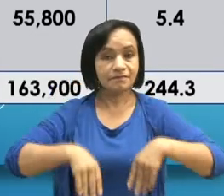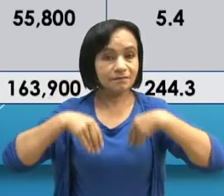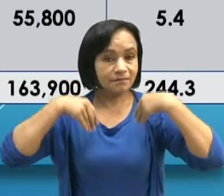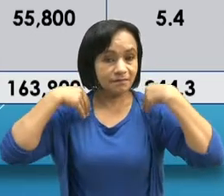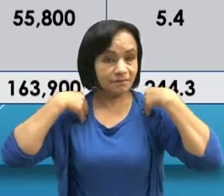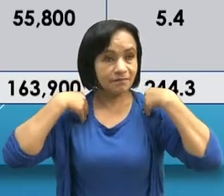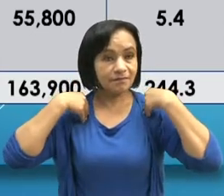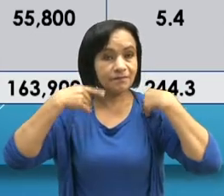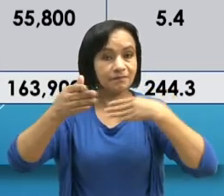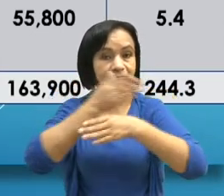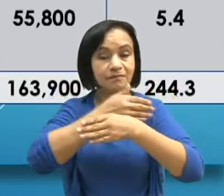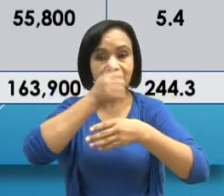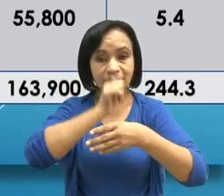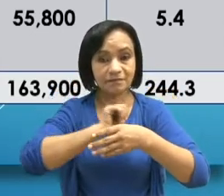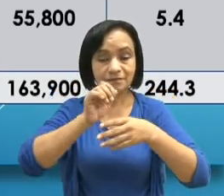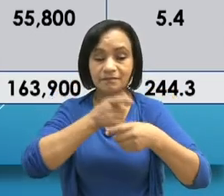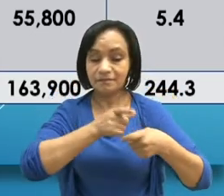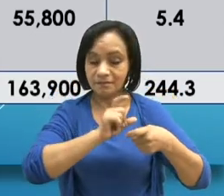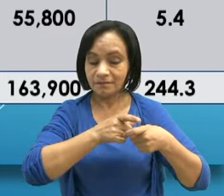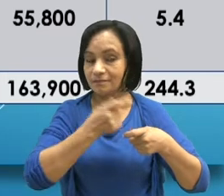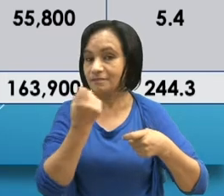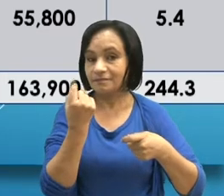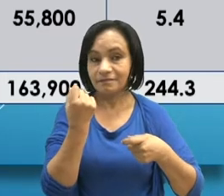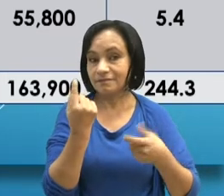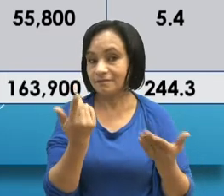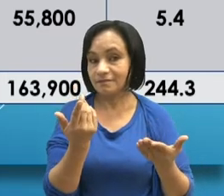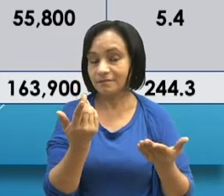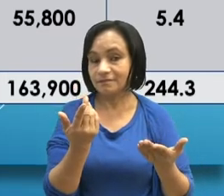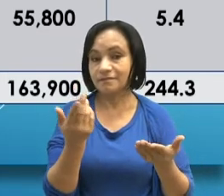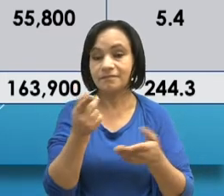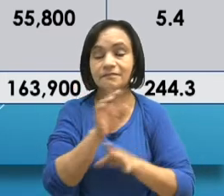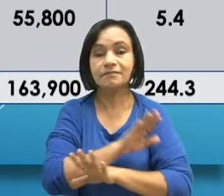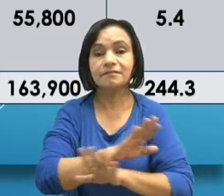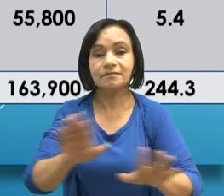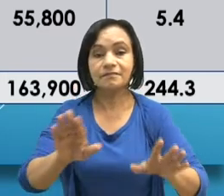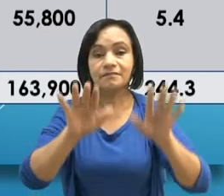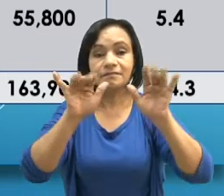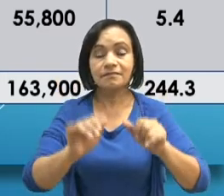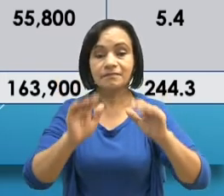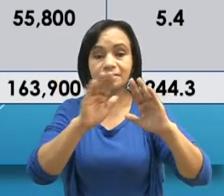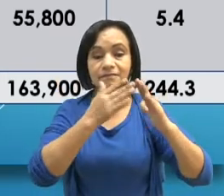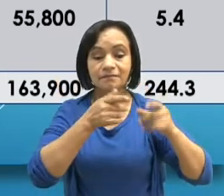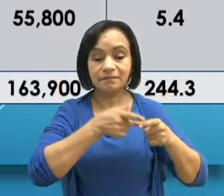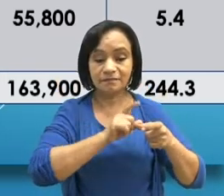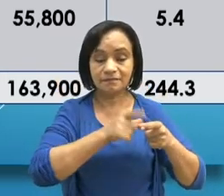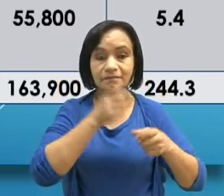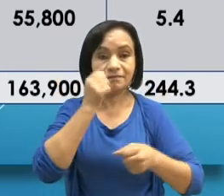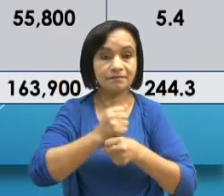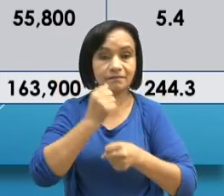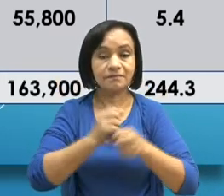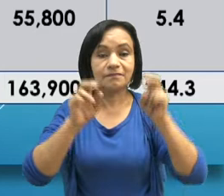recordemos, teníamos agua potable, pero no teníamos alcantarillado sanitario. El sistema fue finalizado. Lo que estamos ahora trabajando es un